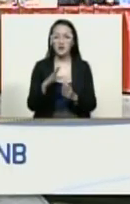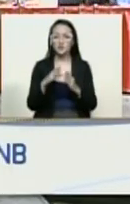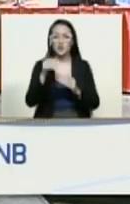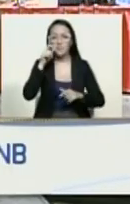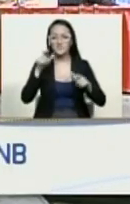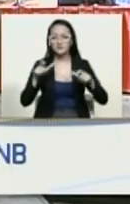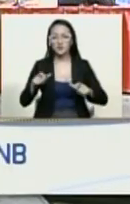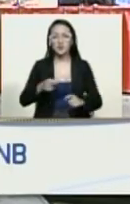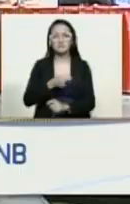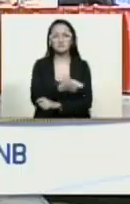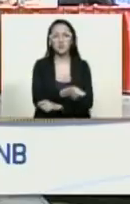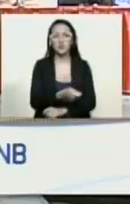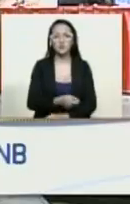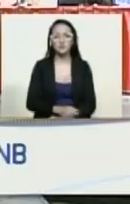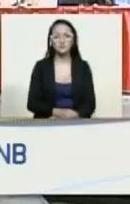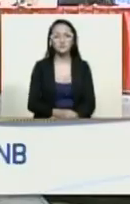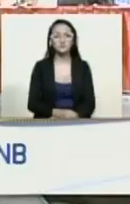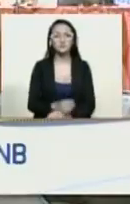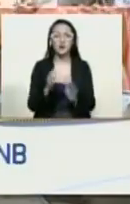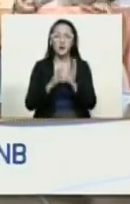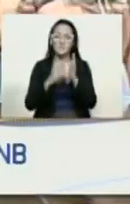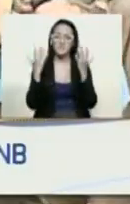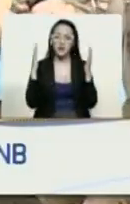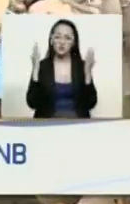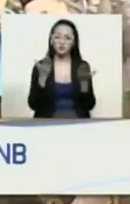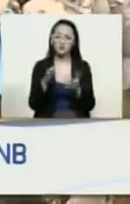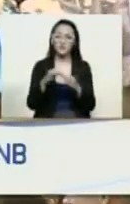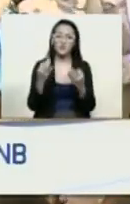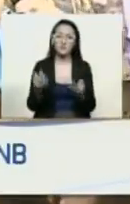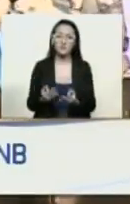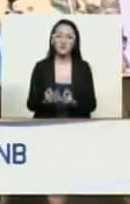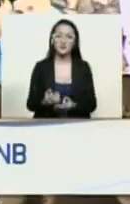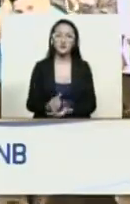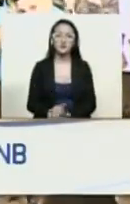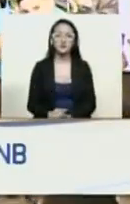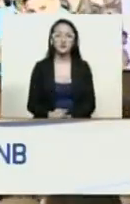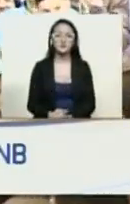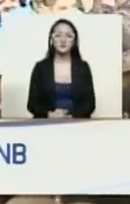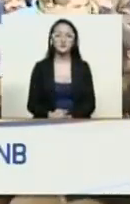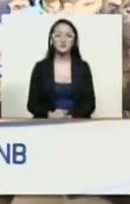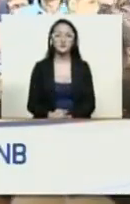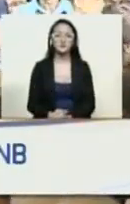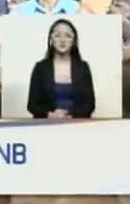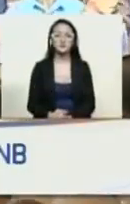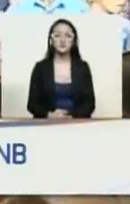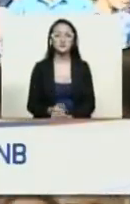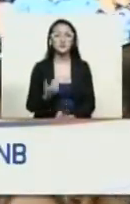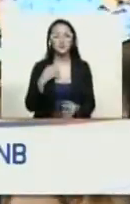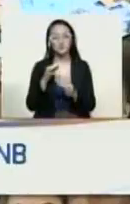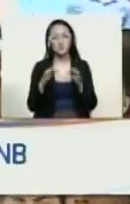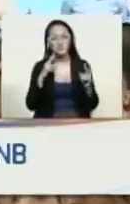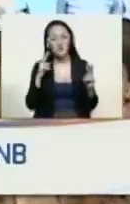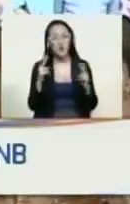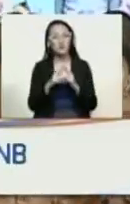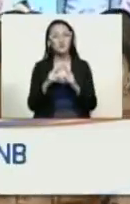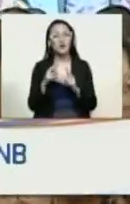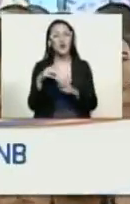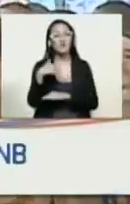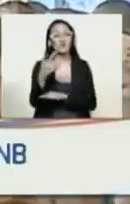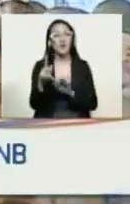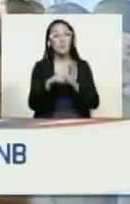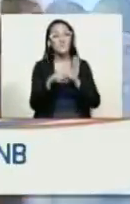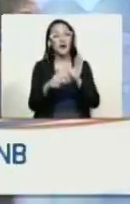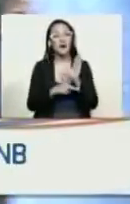graduandas. Allá están, un aplauso para la familia. Me las encontré por allá afuera en el parque y nos